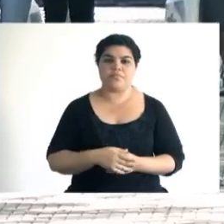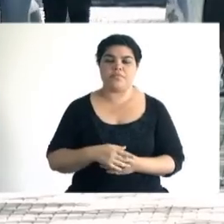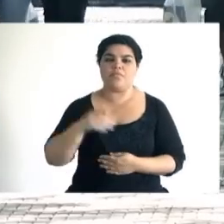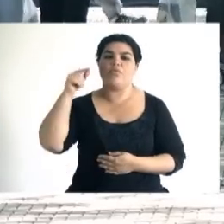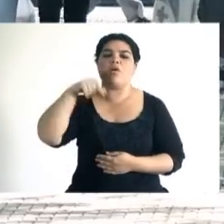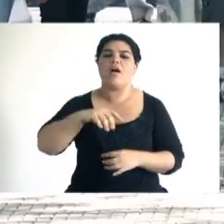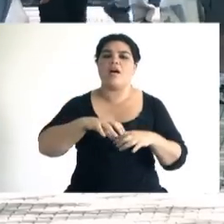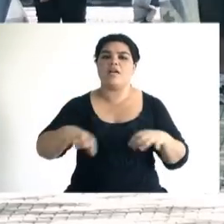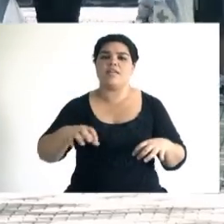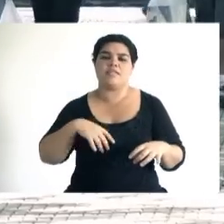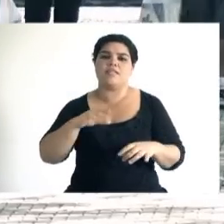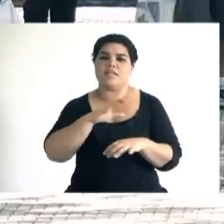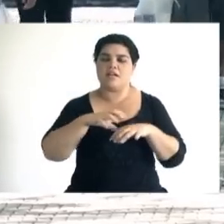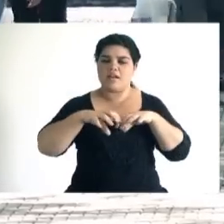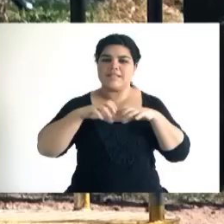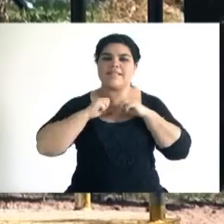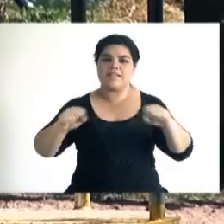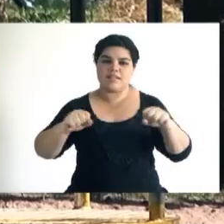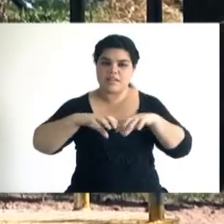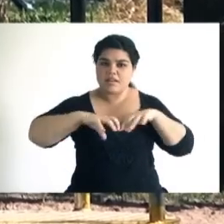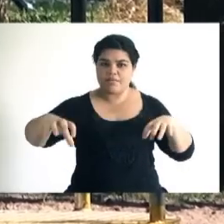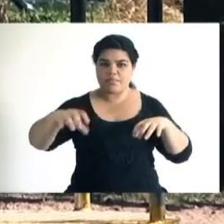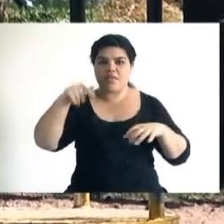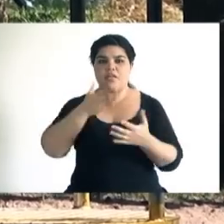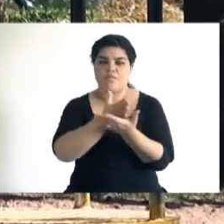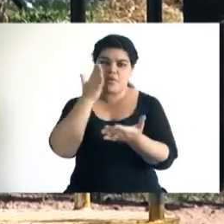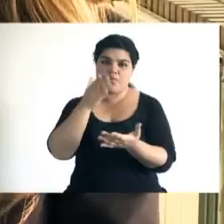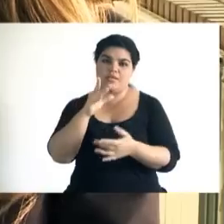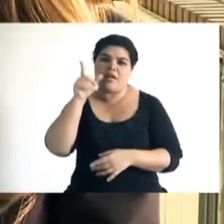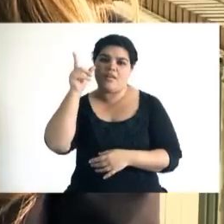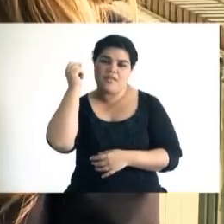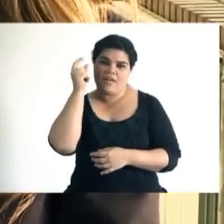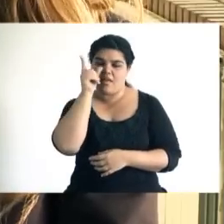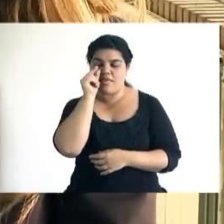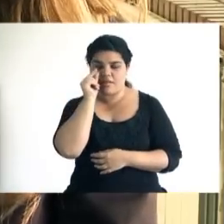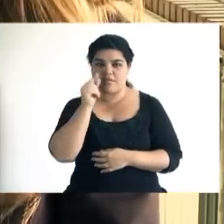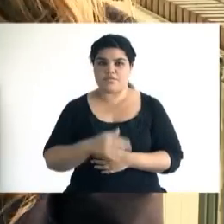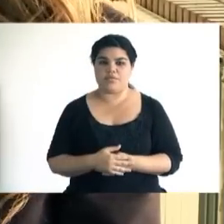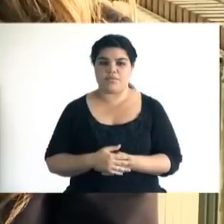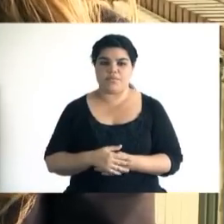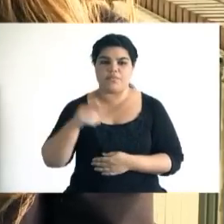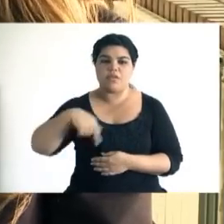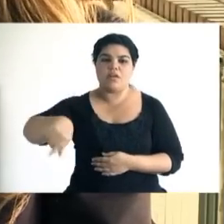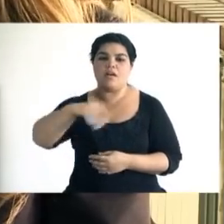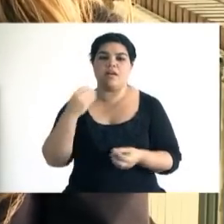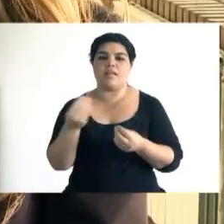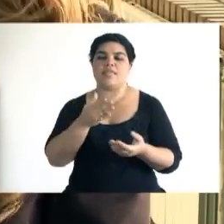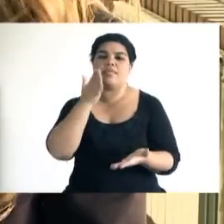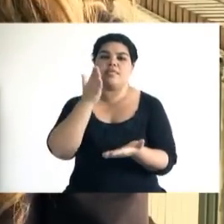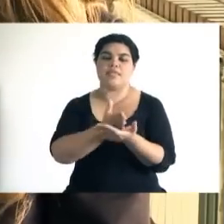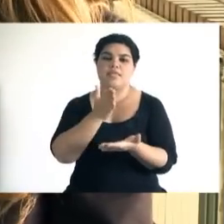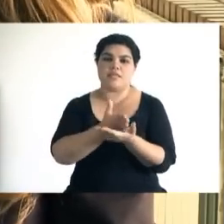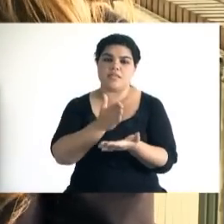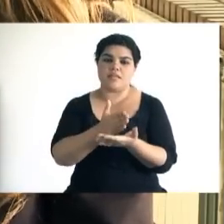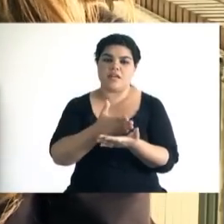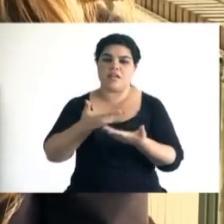Derecho dependen de la Secretaría de Extensión Universitaria de la facultad particularmente mi área es de derecho civil así que generalmente las